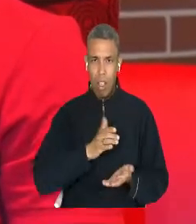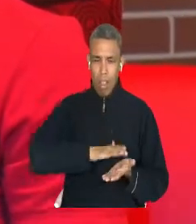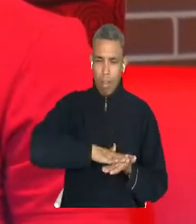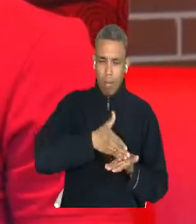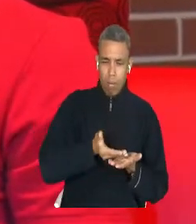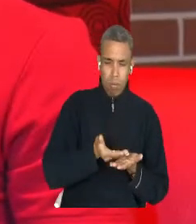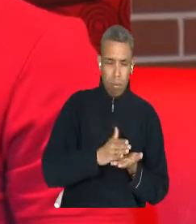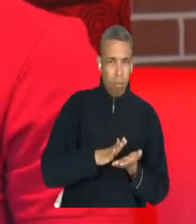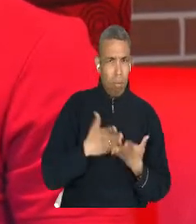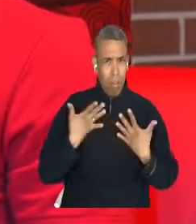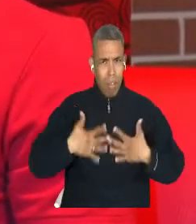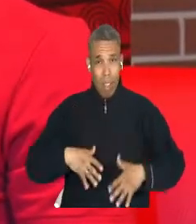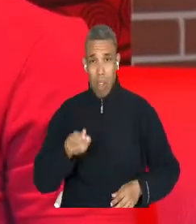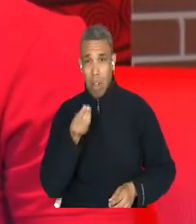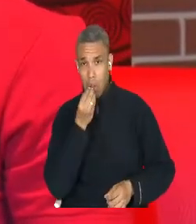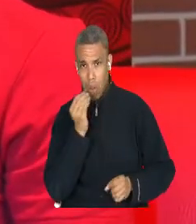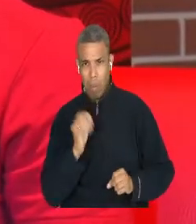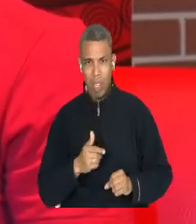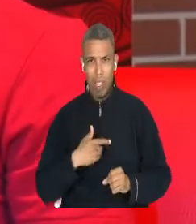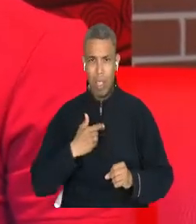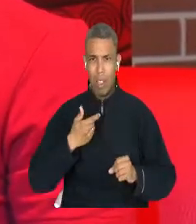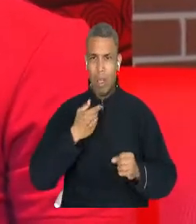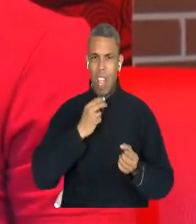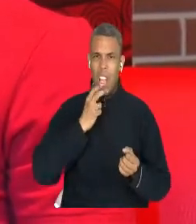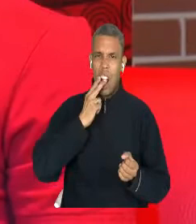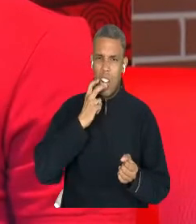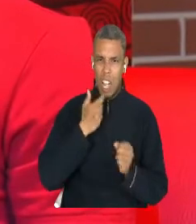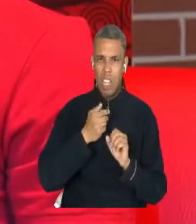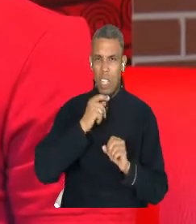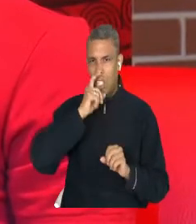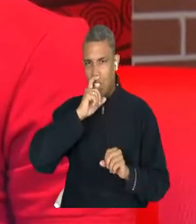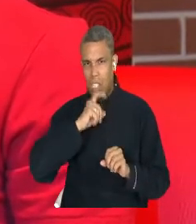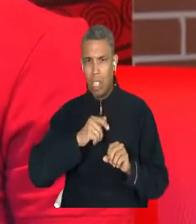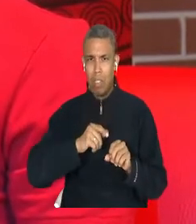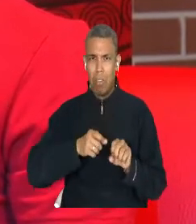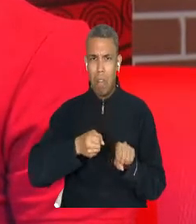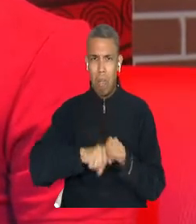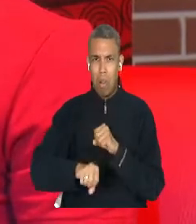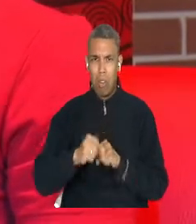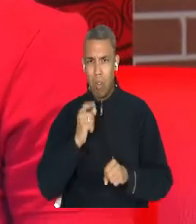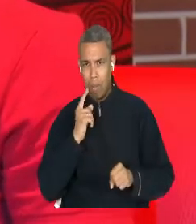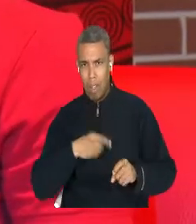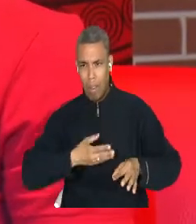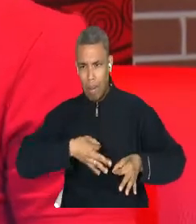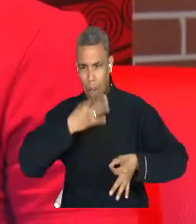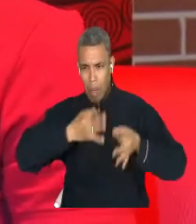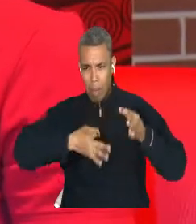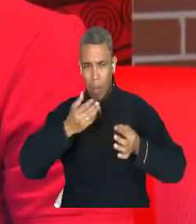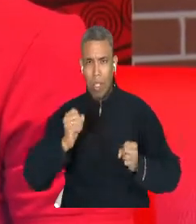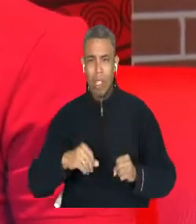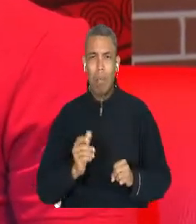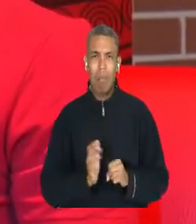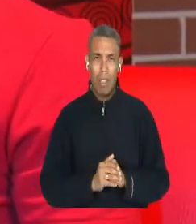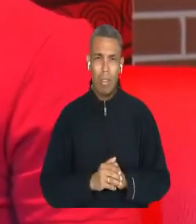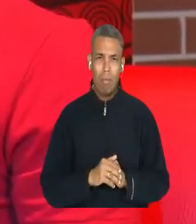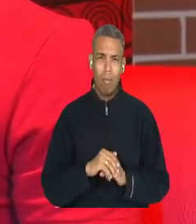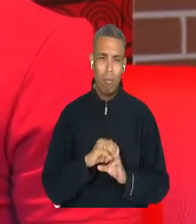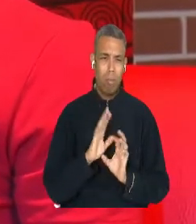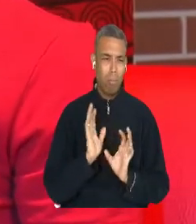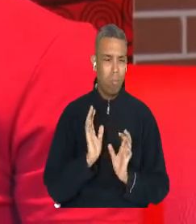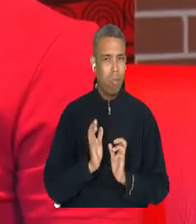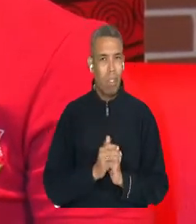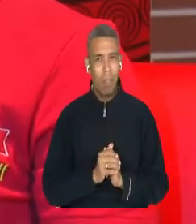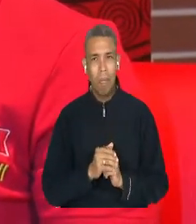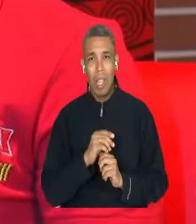podemos encontrar más que todo picadas, hamburguesas, también tenemos alitas barbecue, alitas miel mostaza, con las degustaciones que ustedes